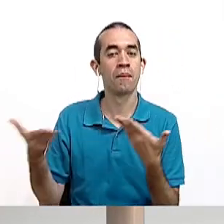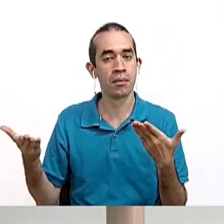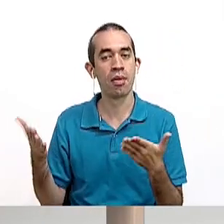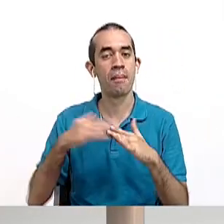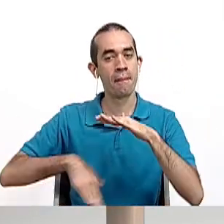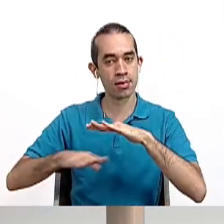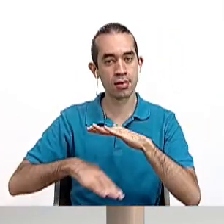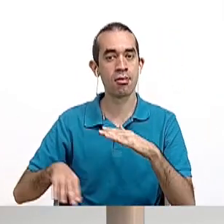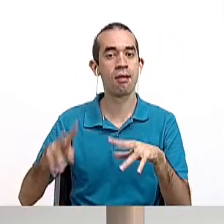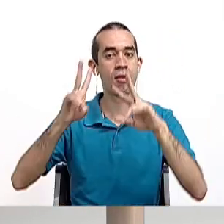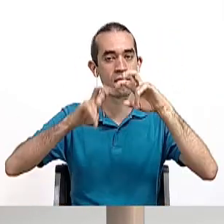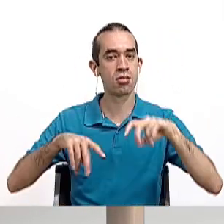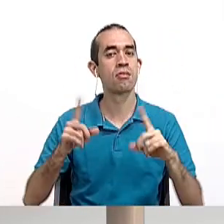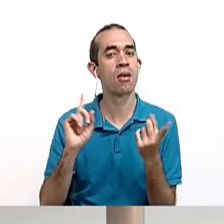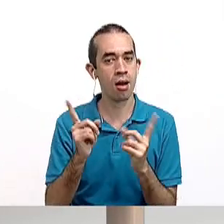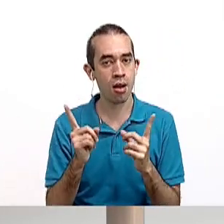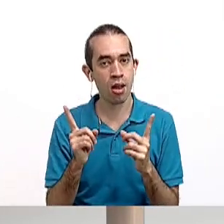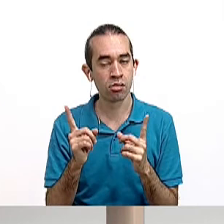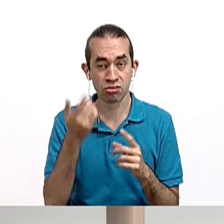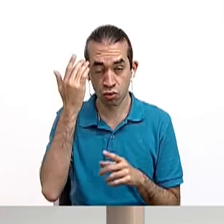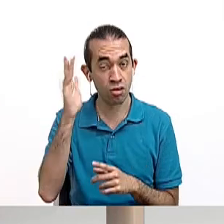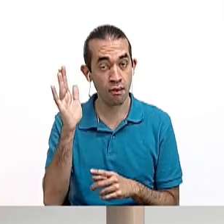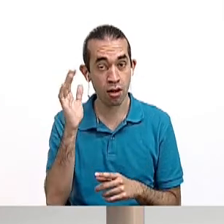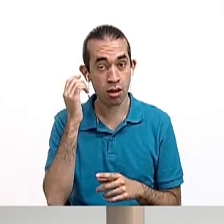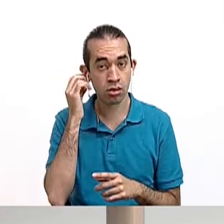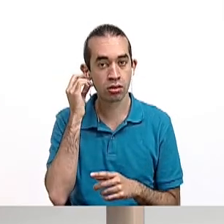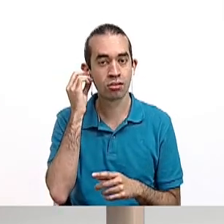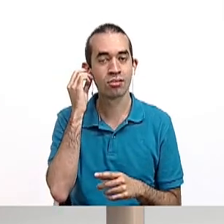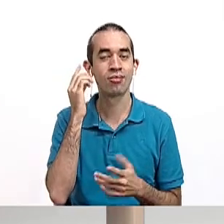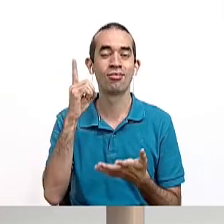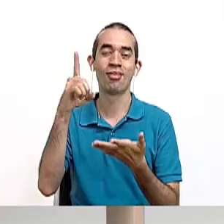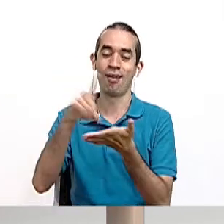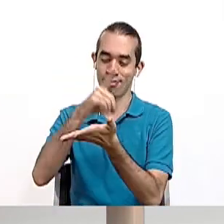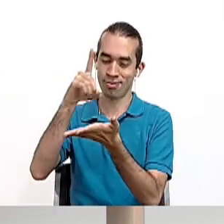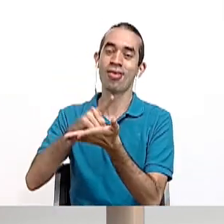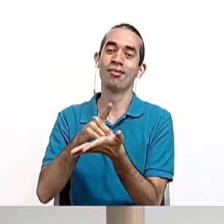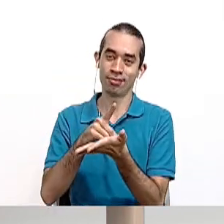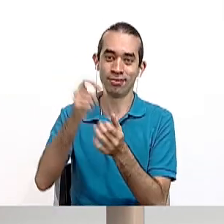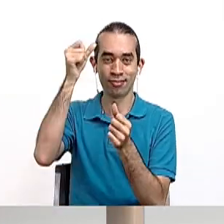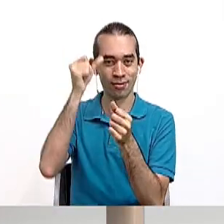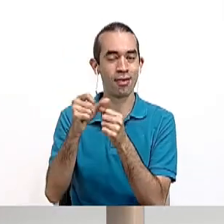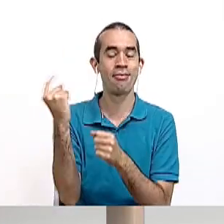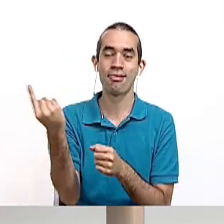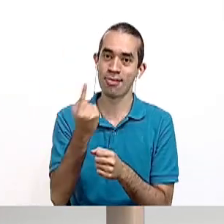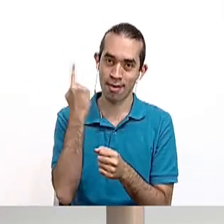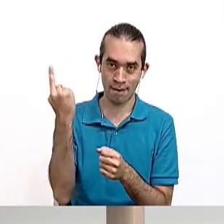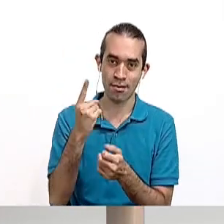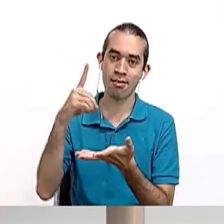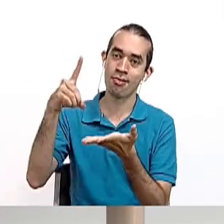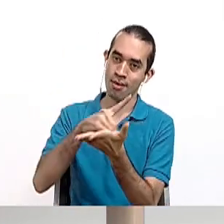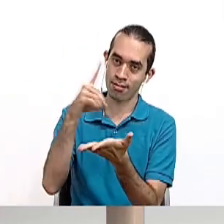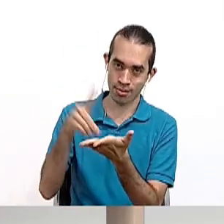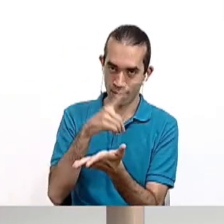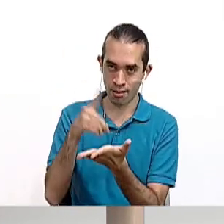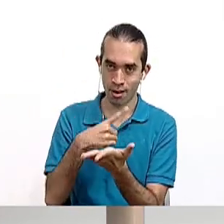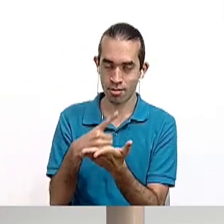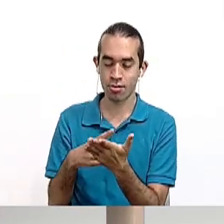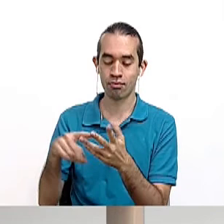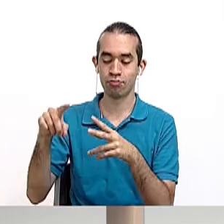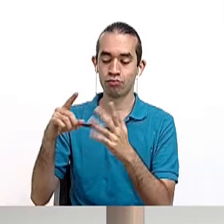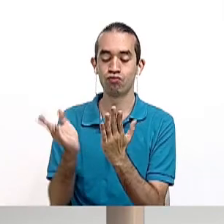esta revisión? ¿No lo saben? El diccionario. Recuerden siempre tener a mano su diccionario para las